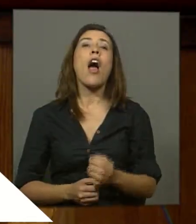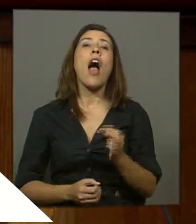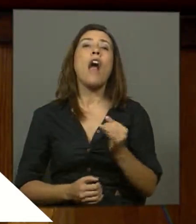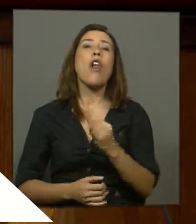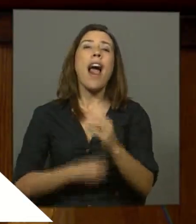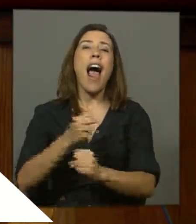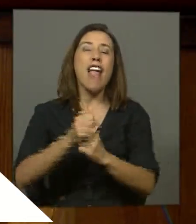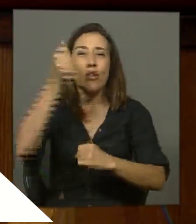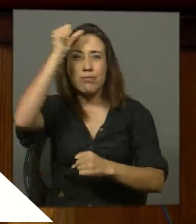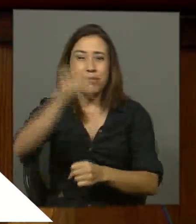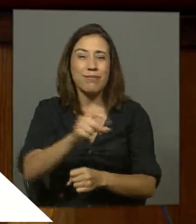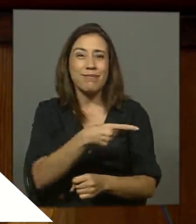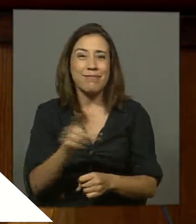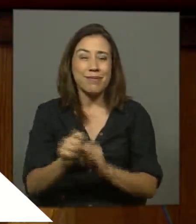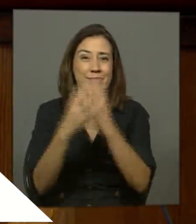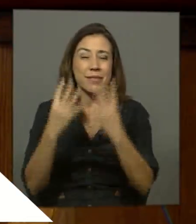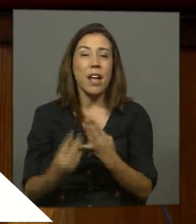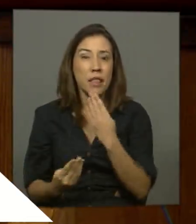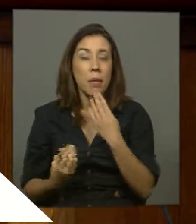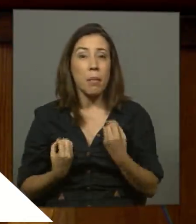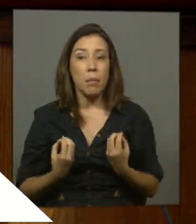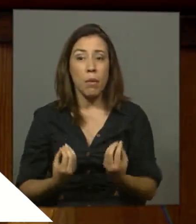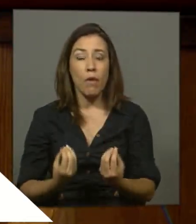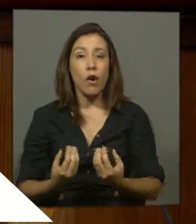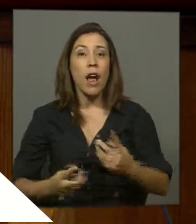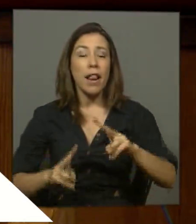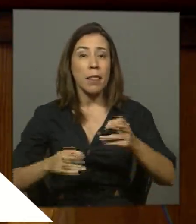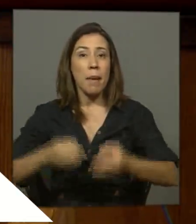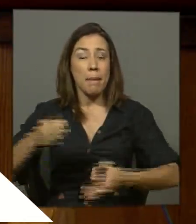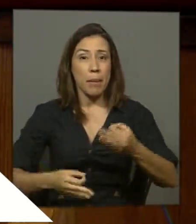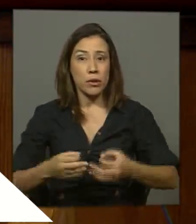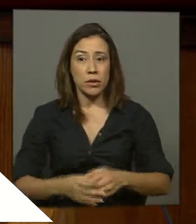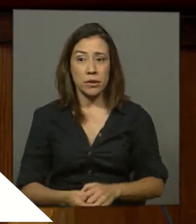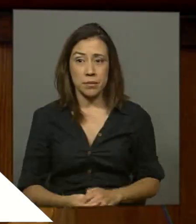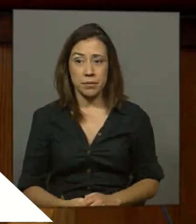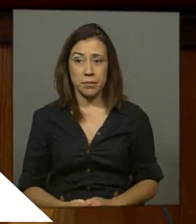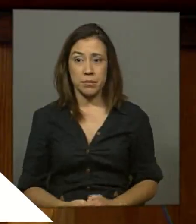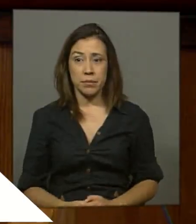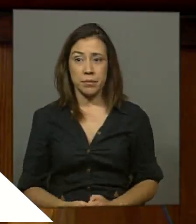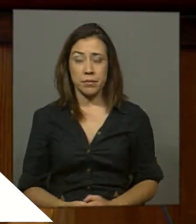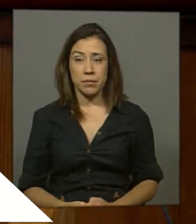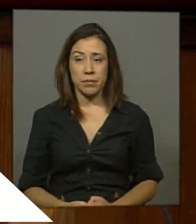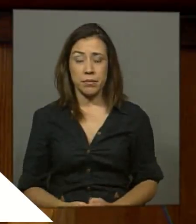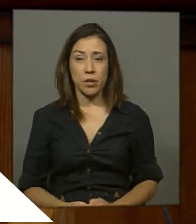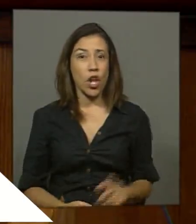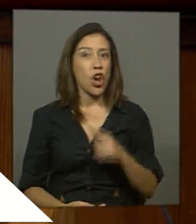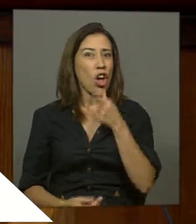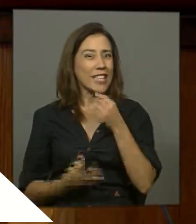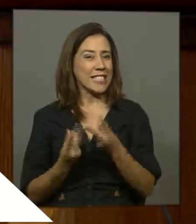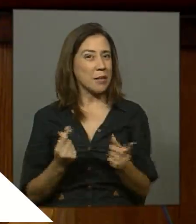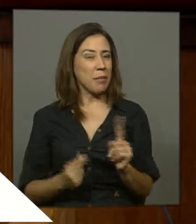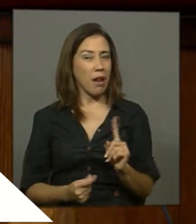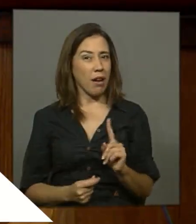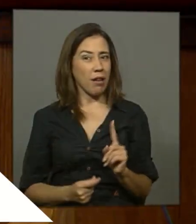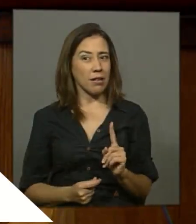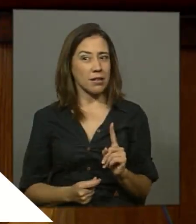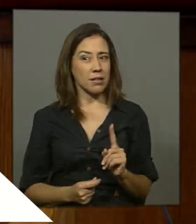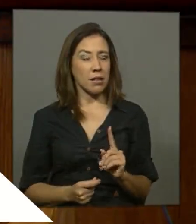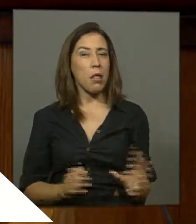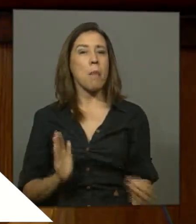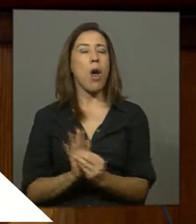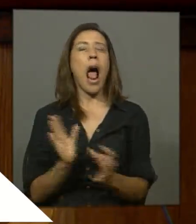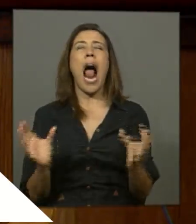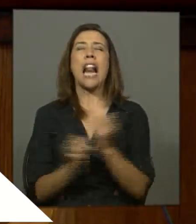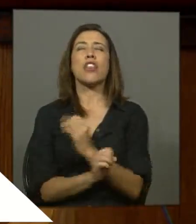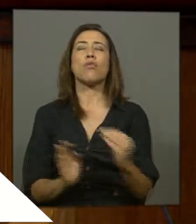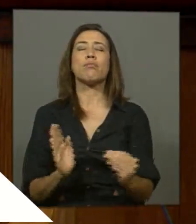aplicar sino también trae consecuencias procesales y por lo tanto entonces no es simple inmediatamente de calificar un